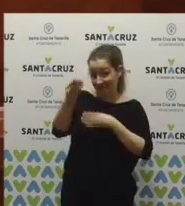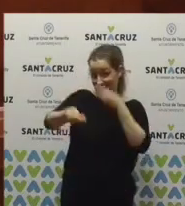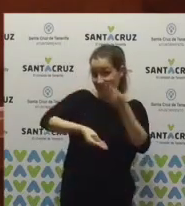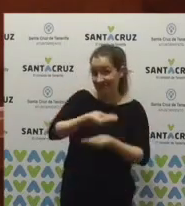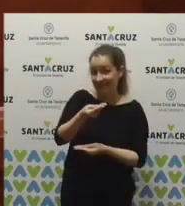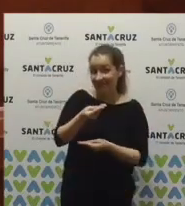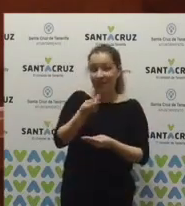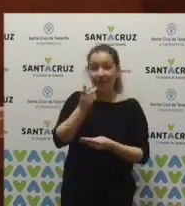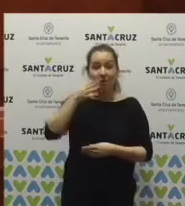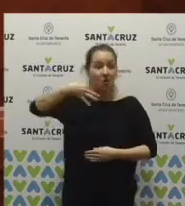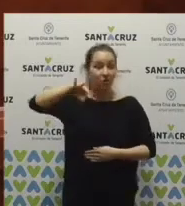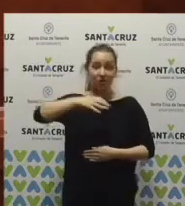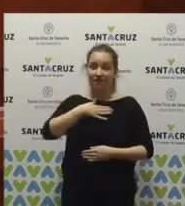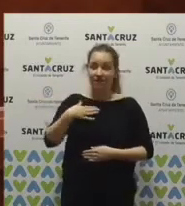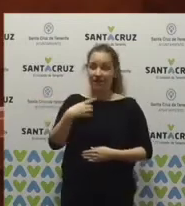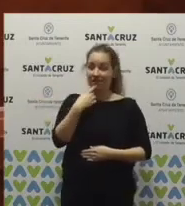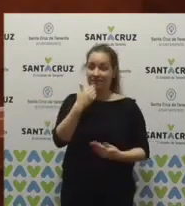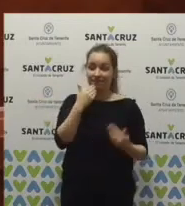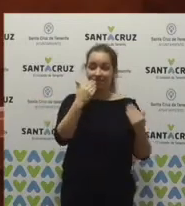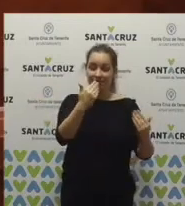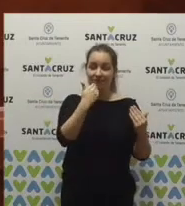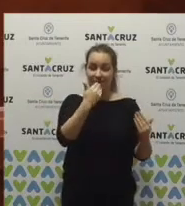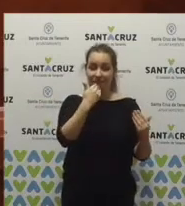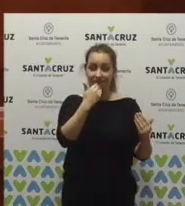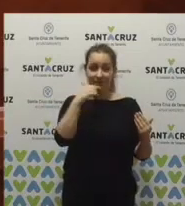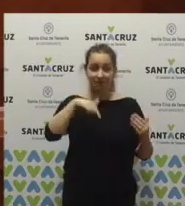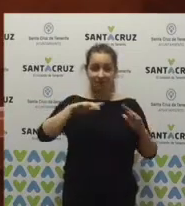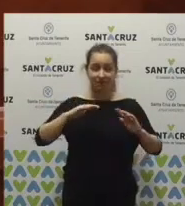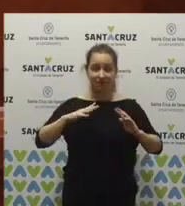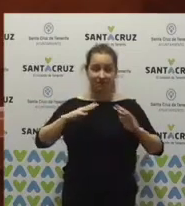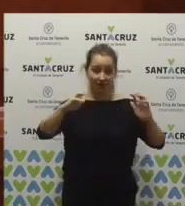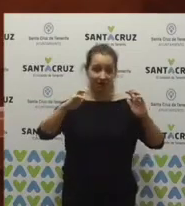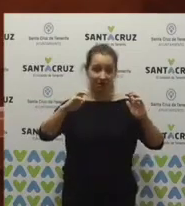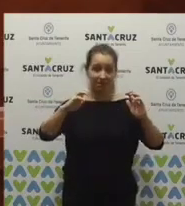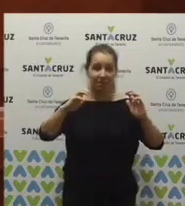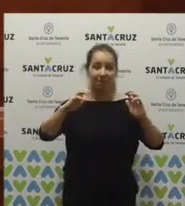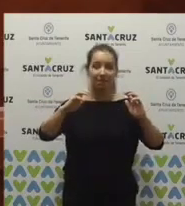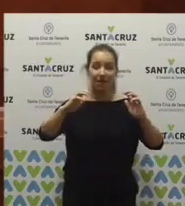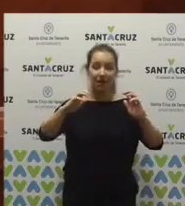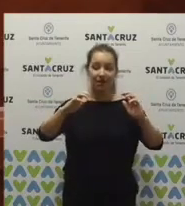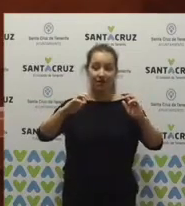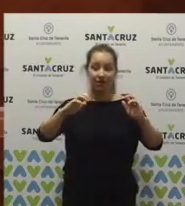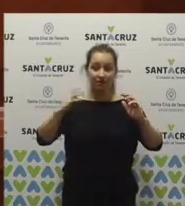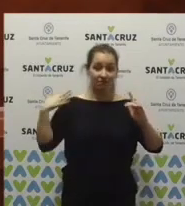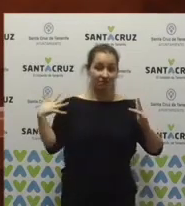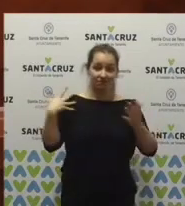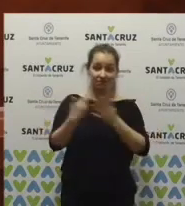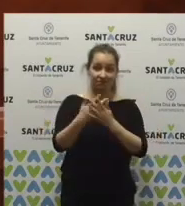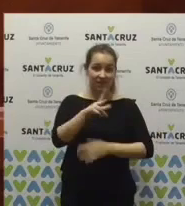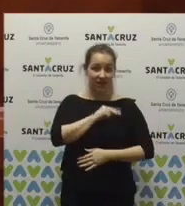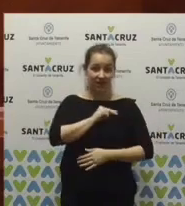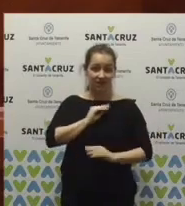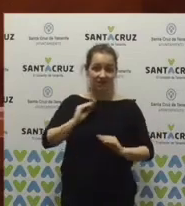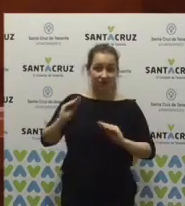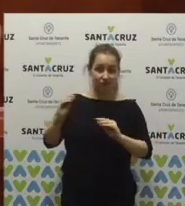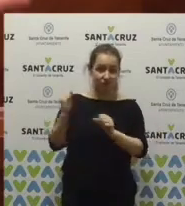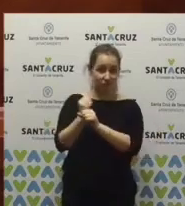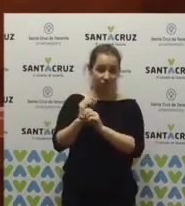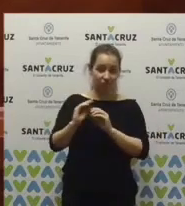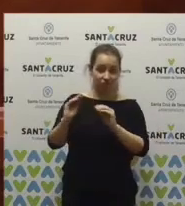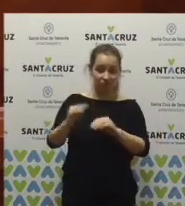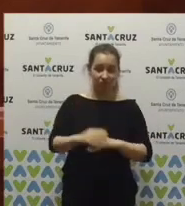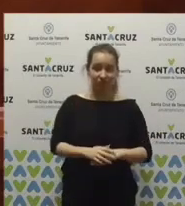al agradecimiento que imagino que va a expresar el pleno a la labor del concejal que ahora deja de pertenecer al pleno